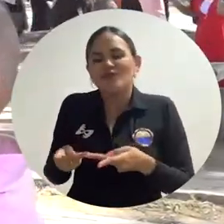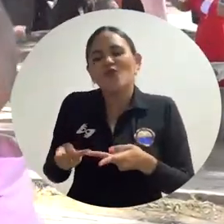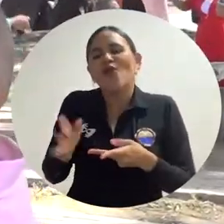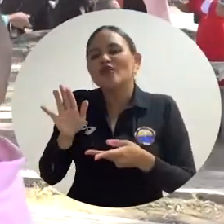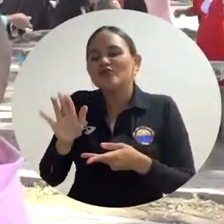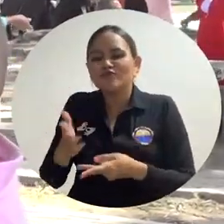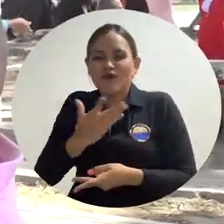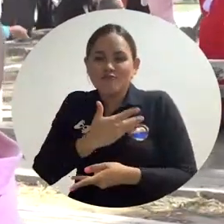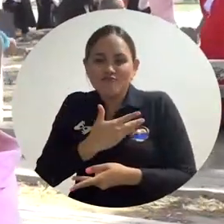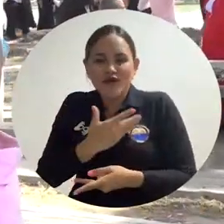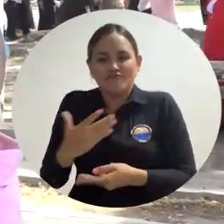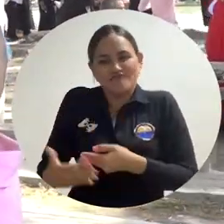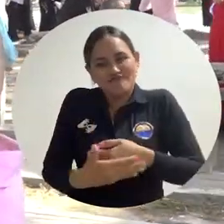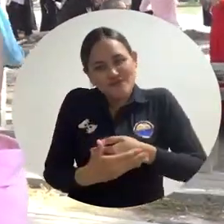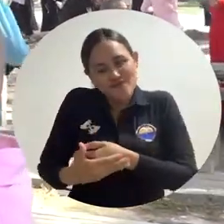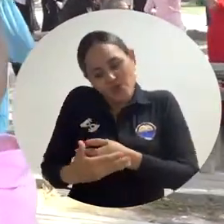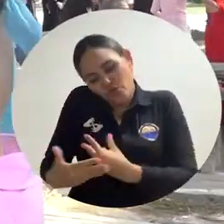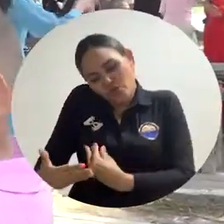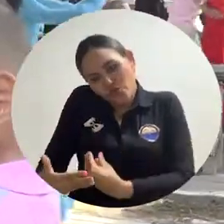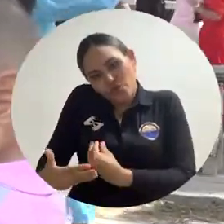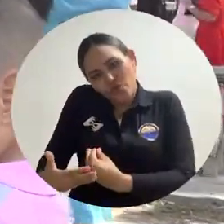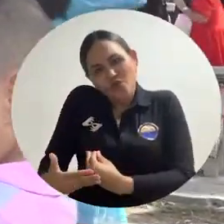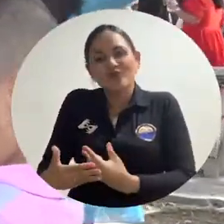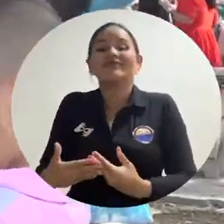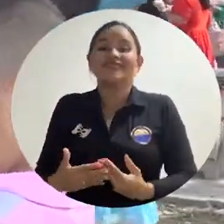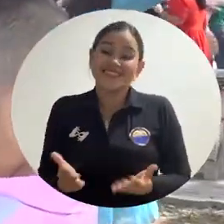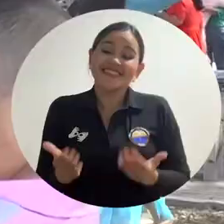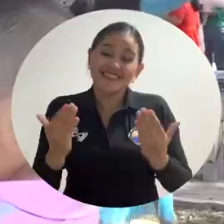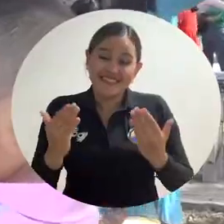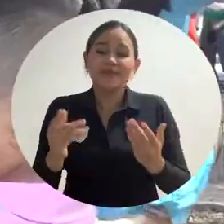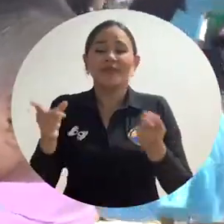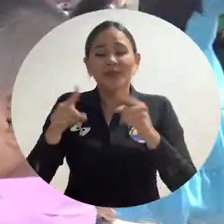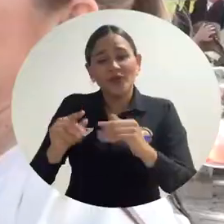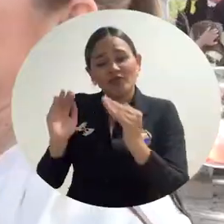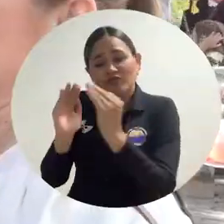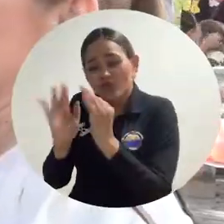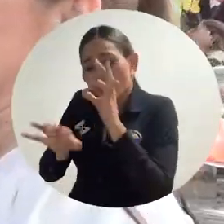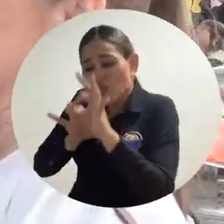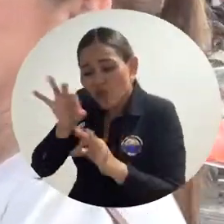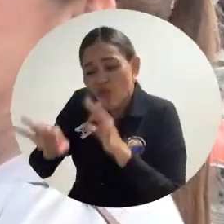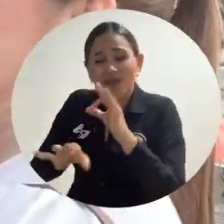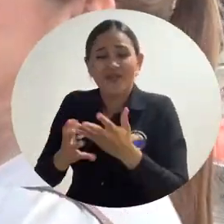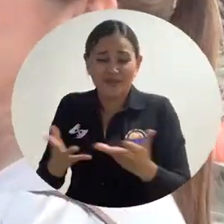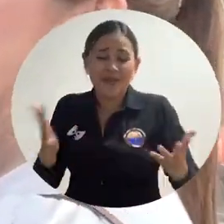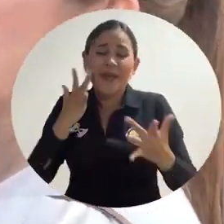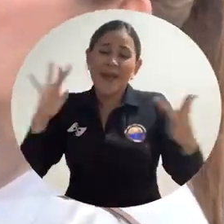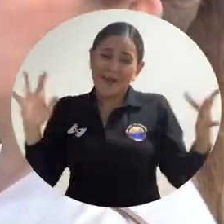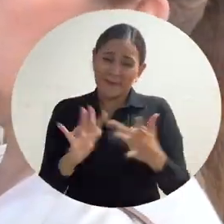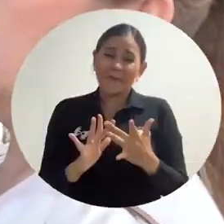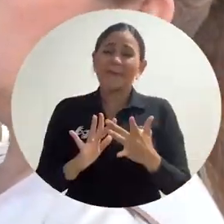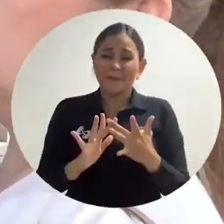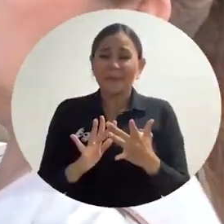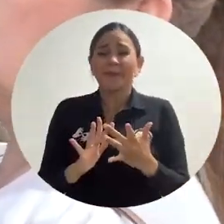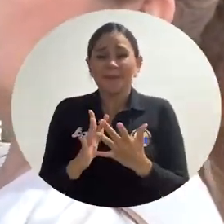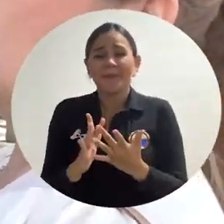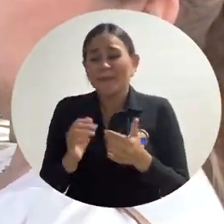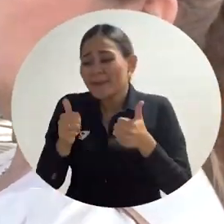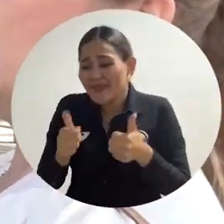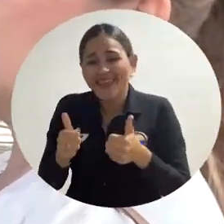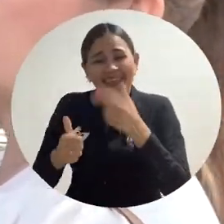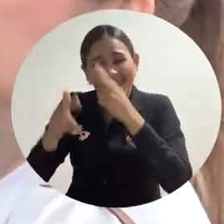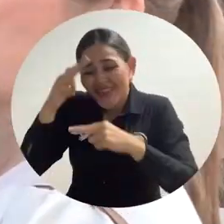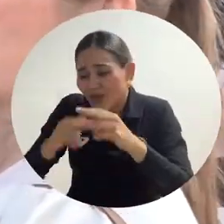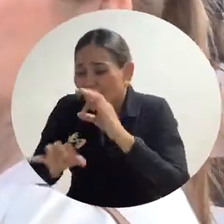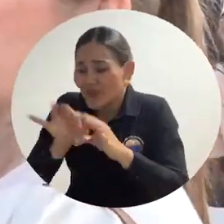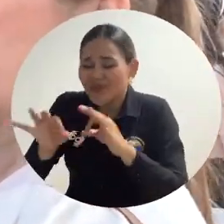la Primera Infancia, las cuales son claves para lograr y conseguir cada uno de nuestros sueños. Eso de la casa materna pues es un apoyo